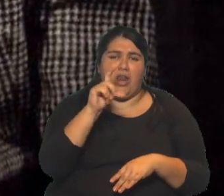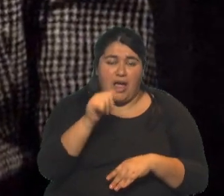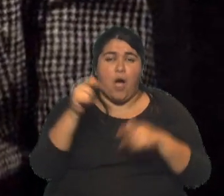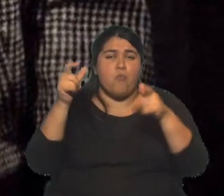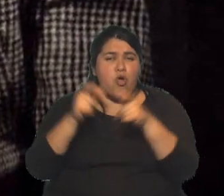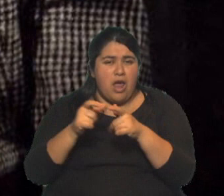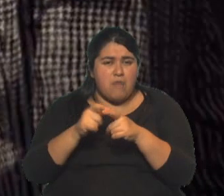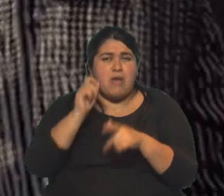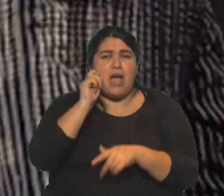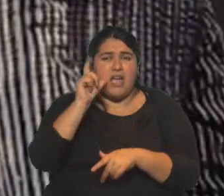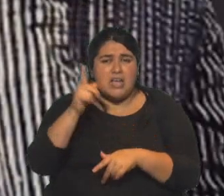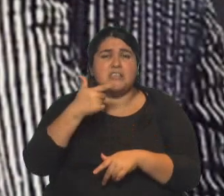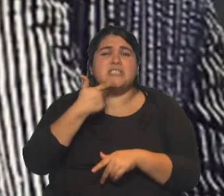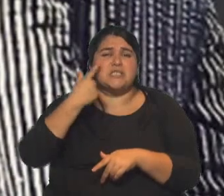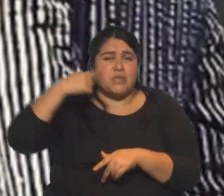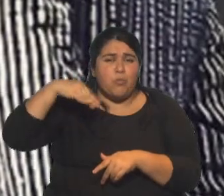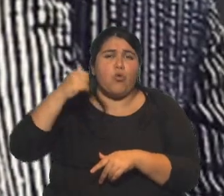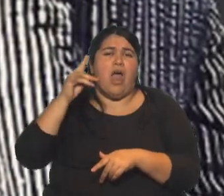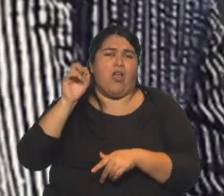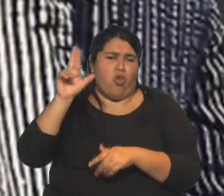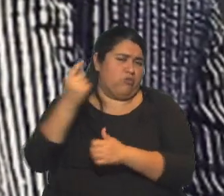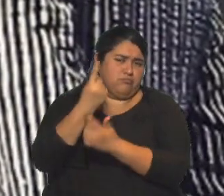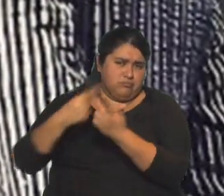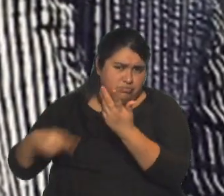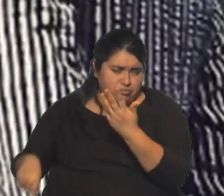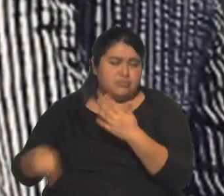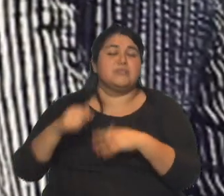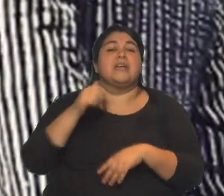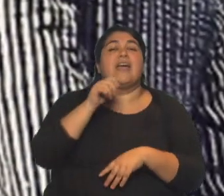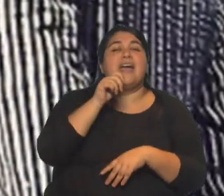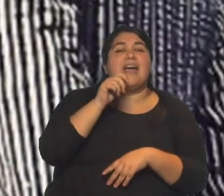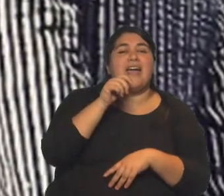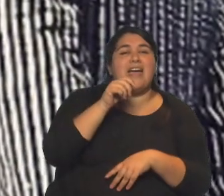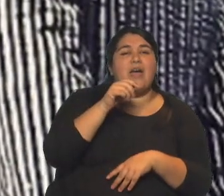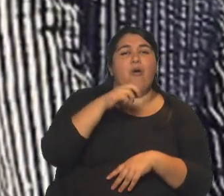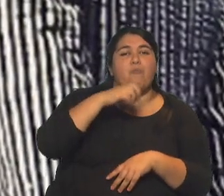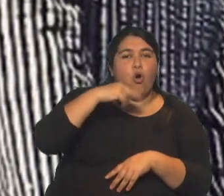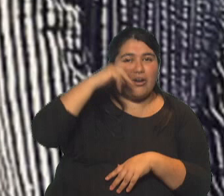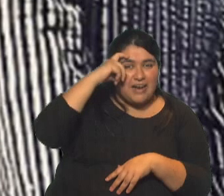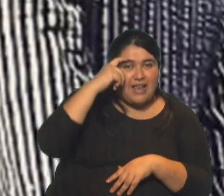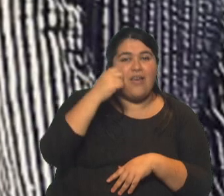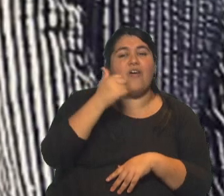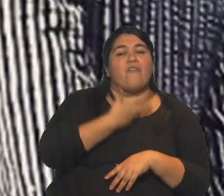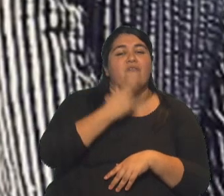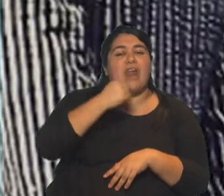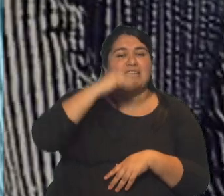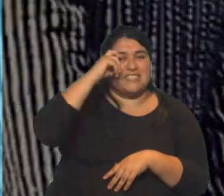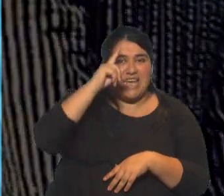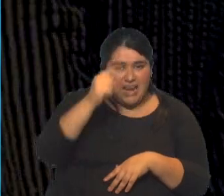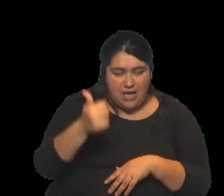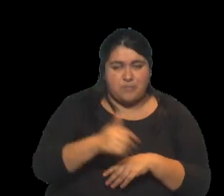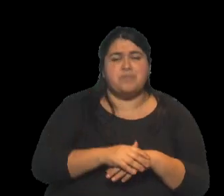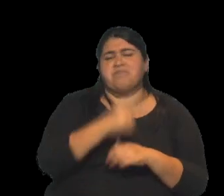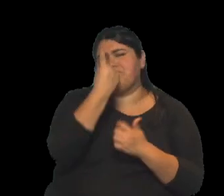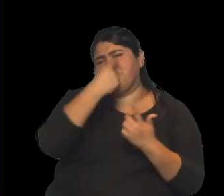Los Simuladores, Resistiré, Un cortado en esta casa, La ley del amor, La niñera, Ponía Franchella. En cine también protagonizó